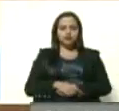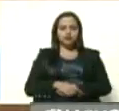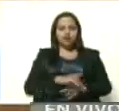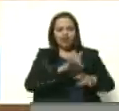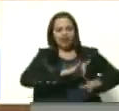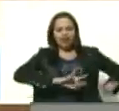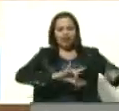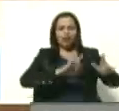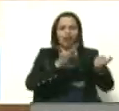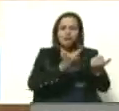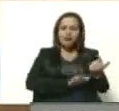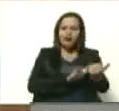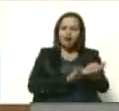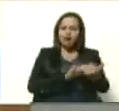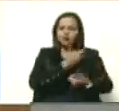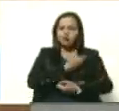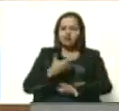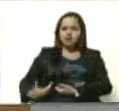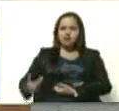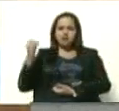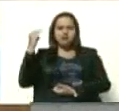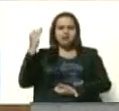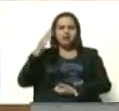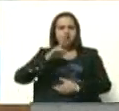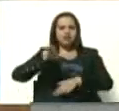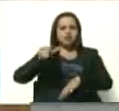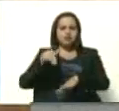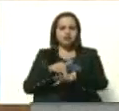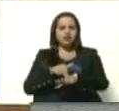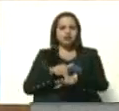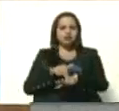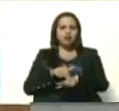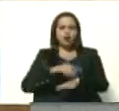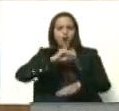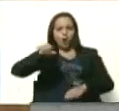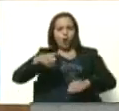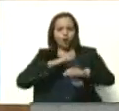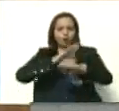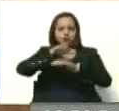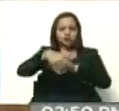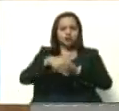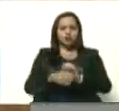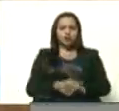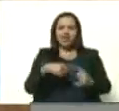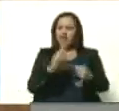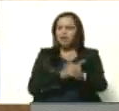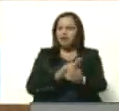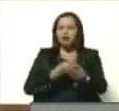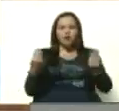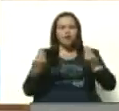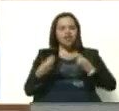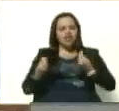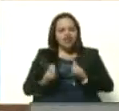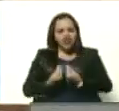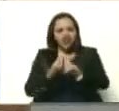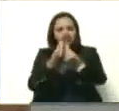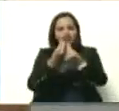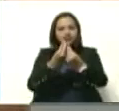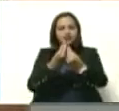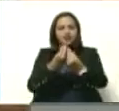señor presidente de la Asamblea Nacional, Jorge Rodríguez, hermano de la vida, hermano de la lucha.